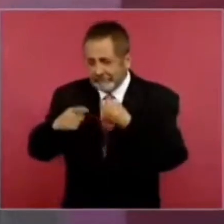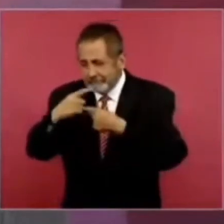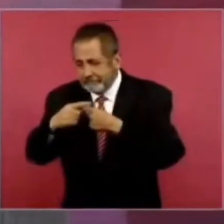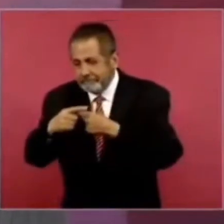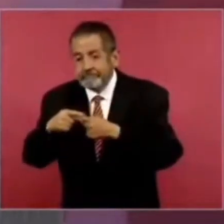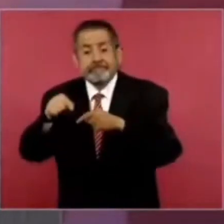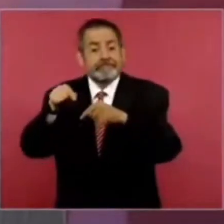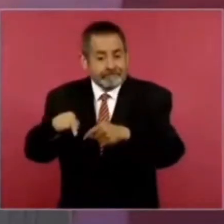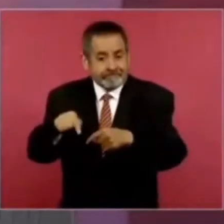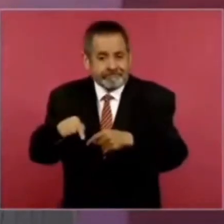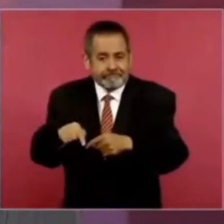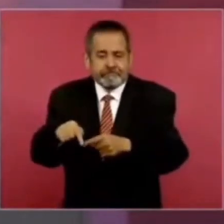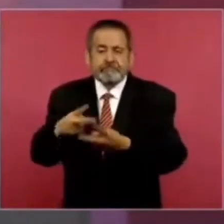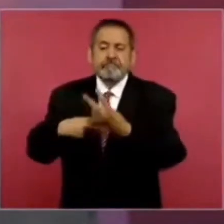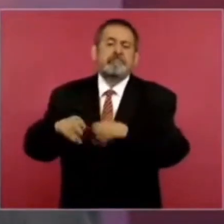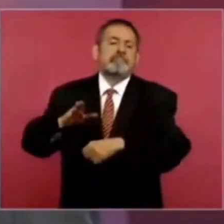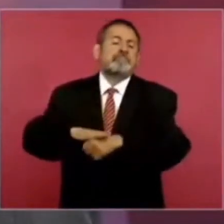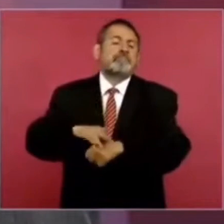crece